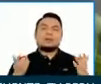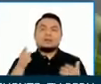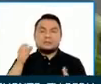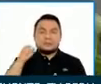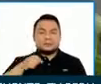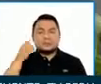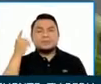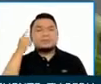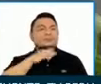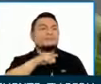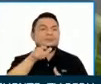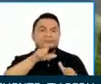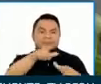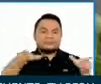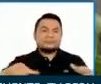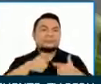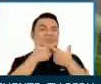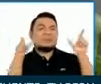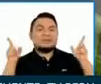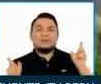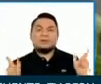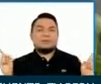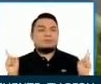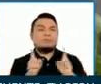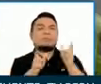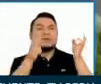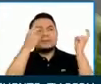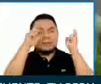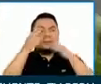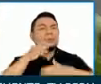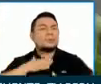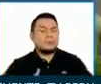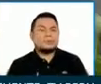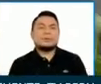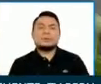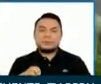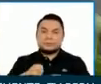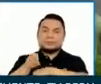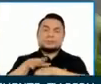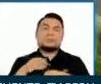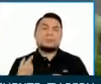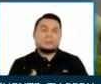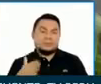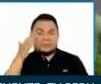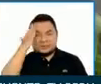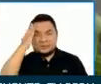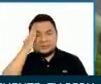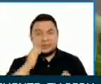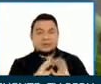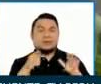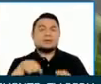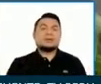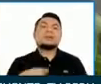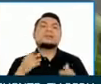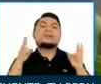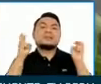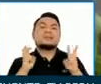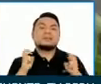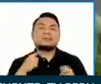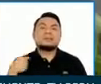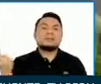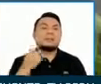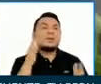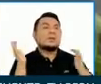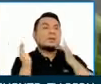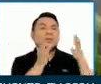con la recreación en espacios libres, que aun cuando son los recomendados, porque ya está claro que el tema de aerosol es el medio